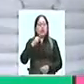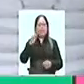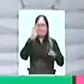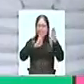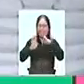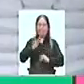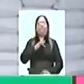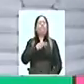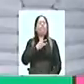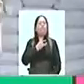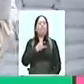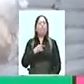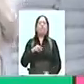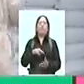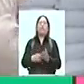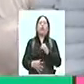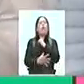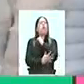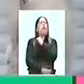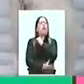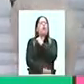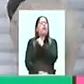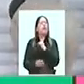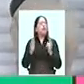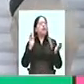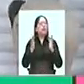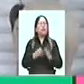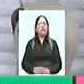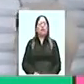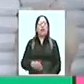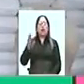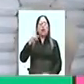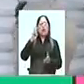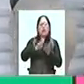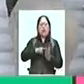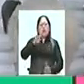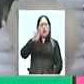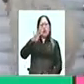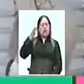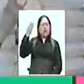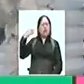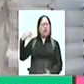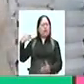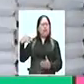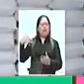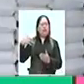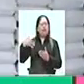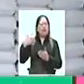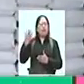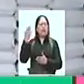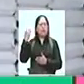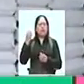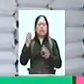empresarial. Se llama pobreza. Hubo mucho avance desde el año 2004, eso está perfectamente constatable